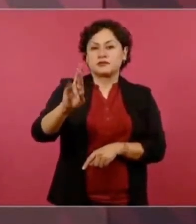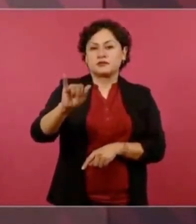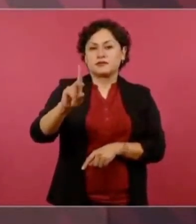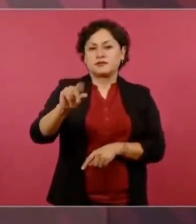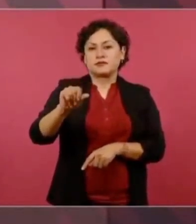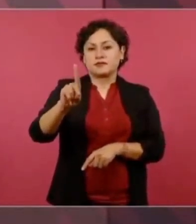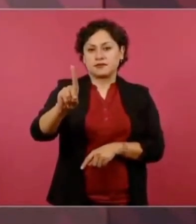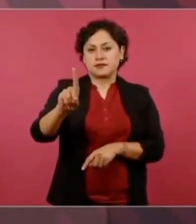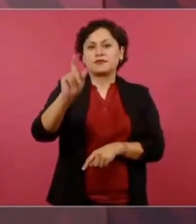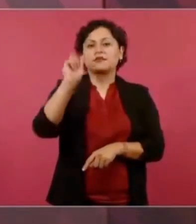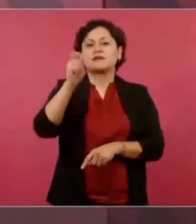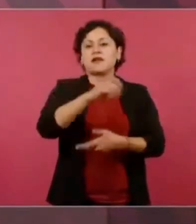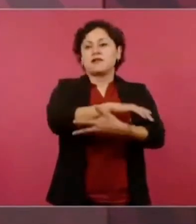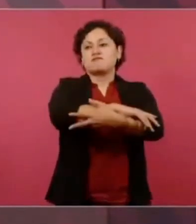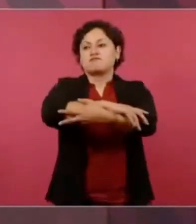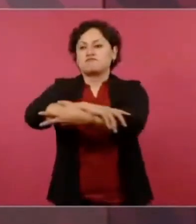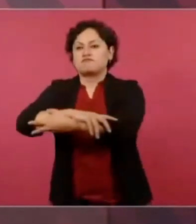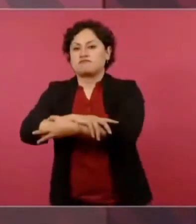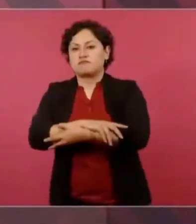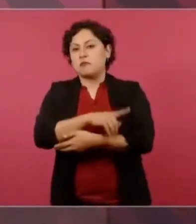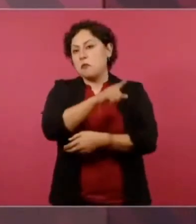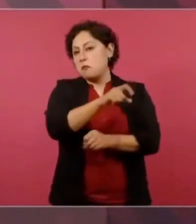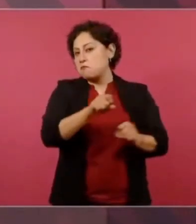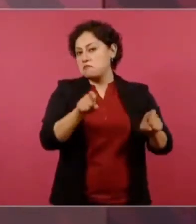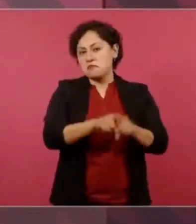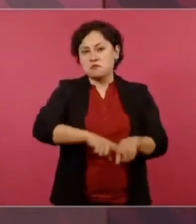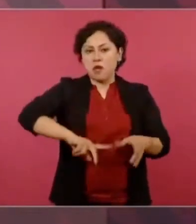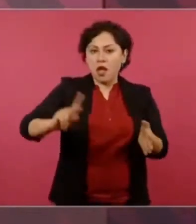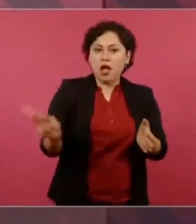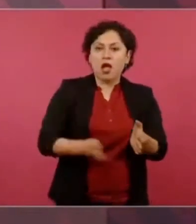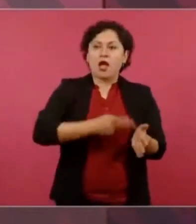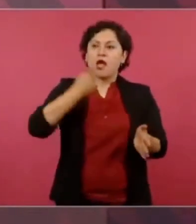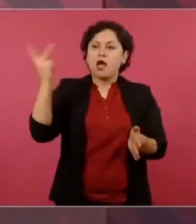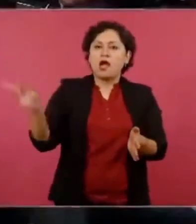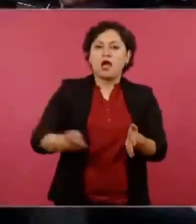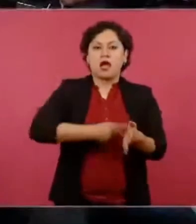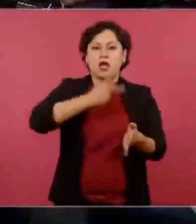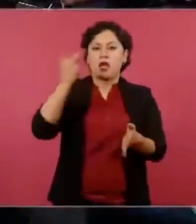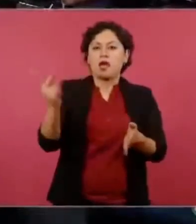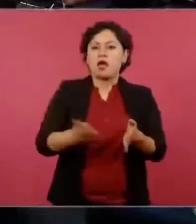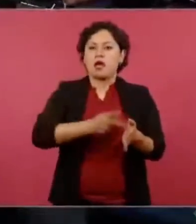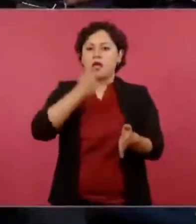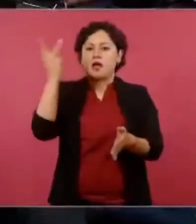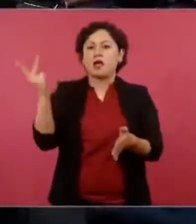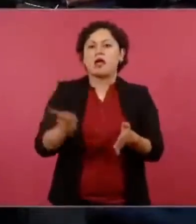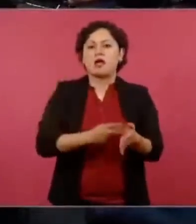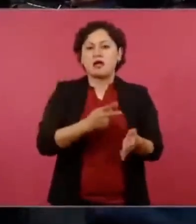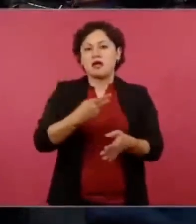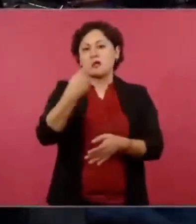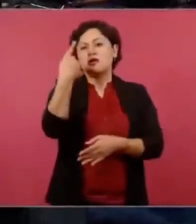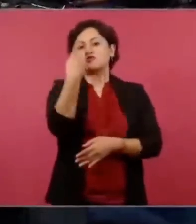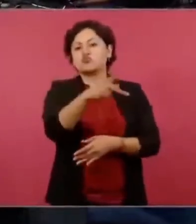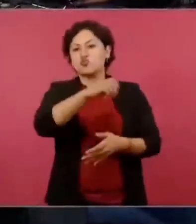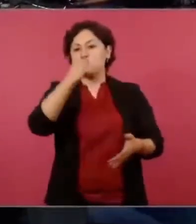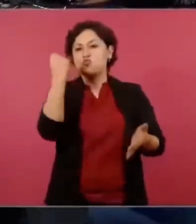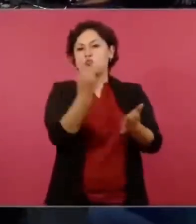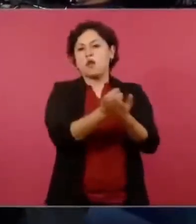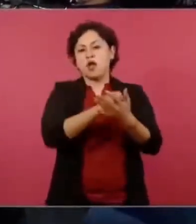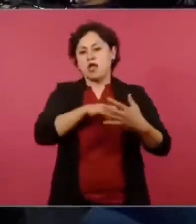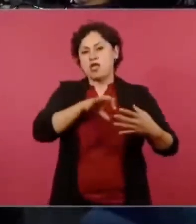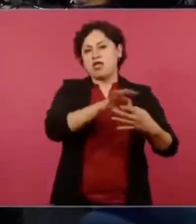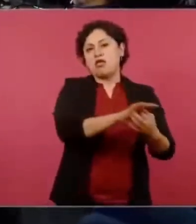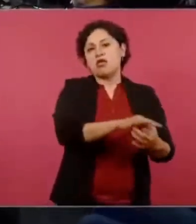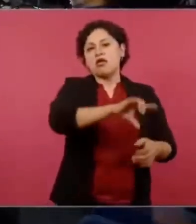Por eso nosotros teníamos que hablar después, ya no podíamos hablar de solidaridad, sino, a ver,